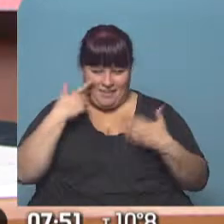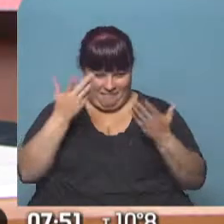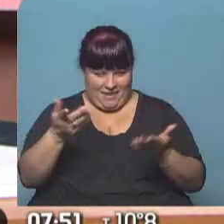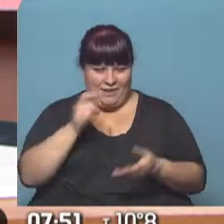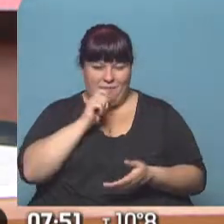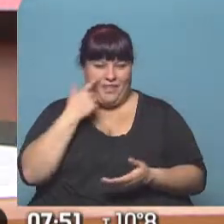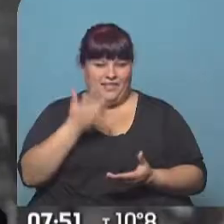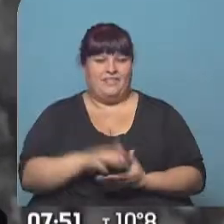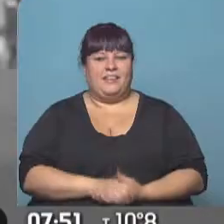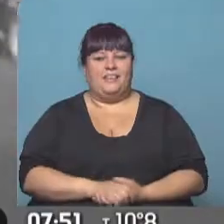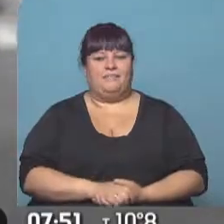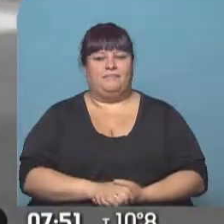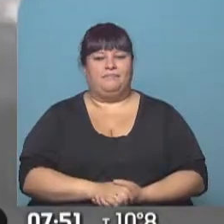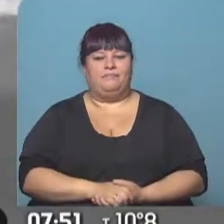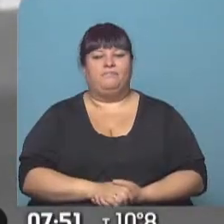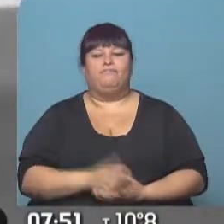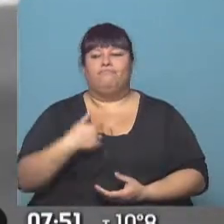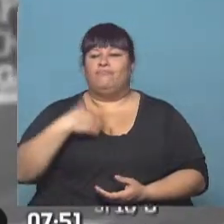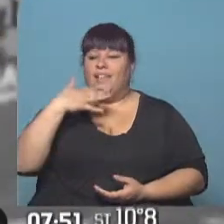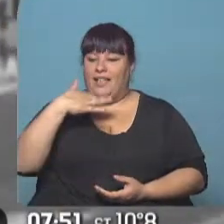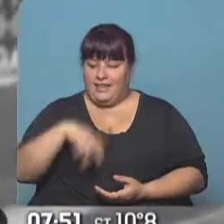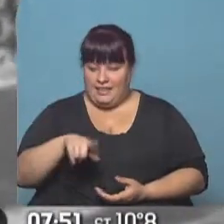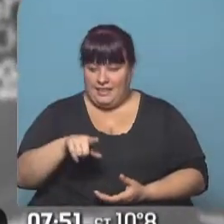No, vaya. Por eso te entendemos.